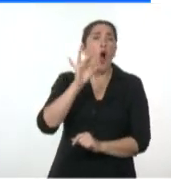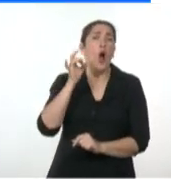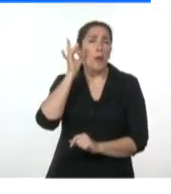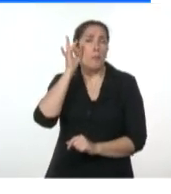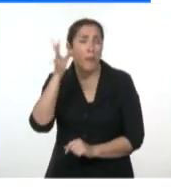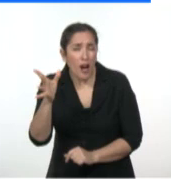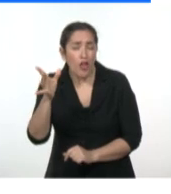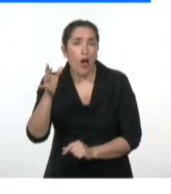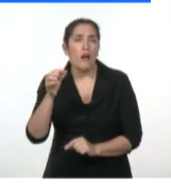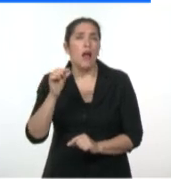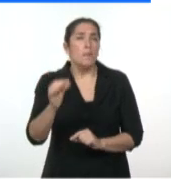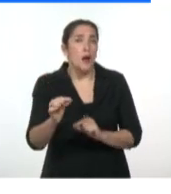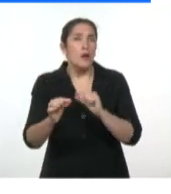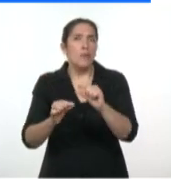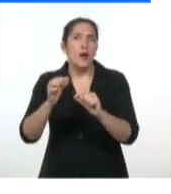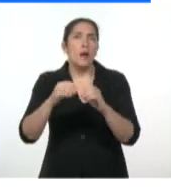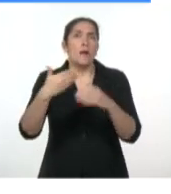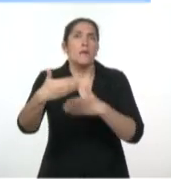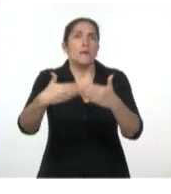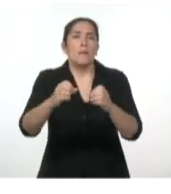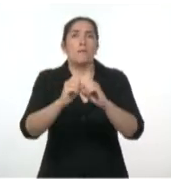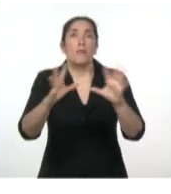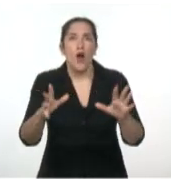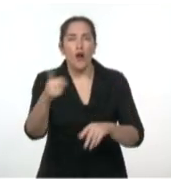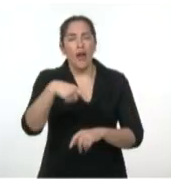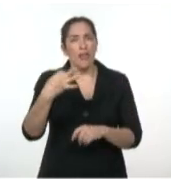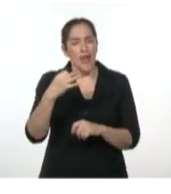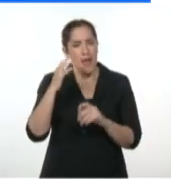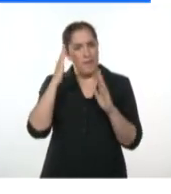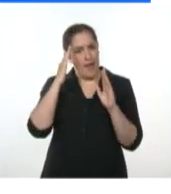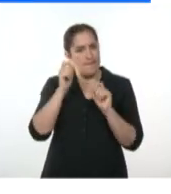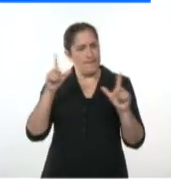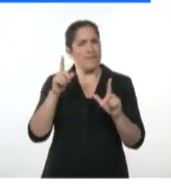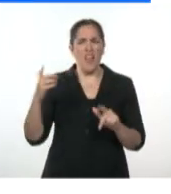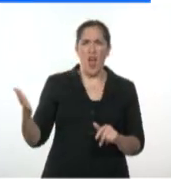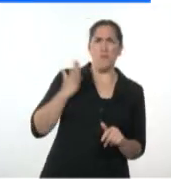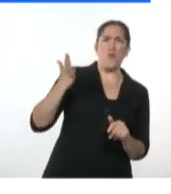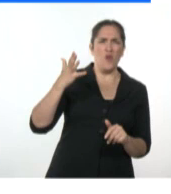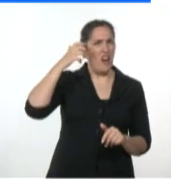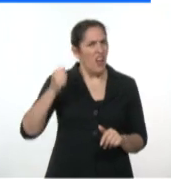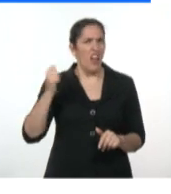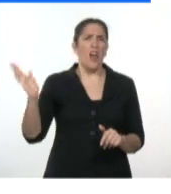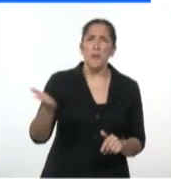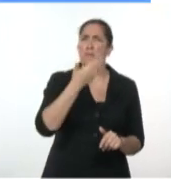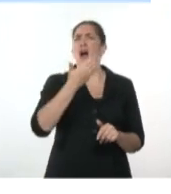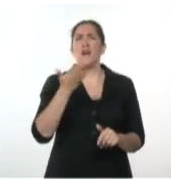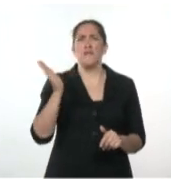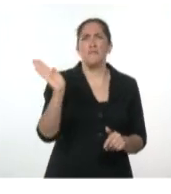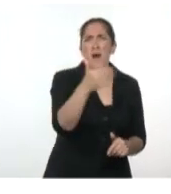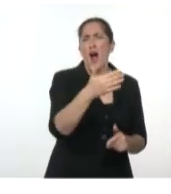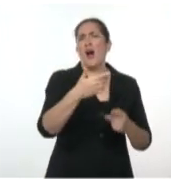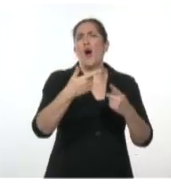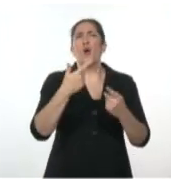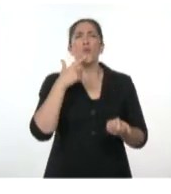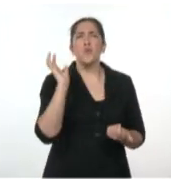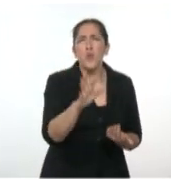cosa se puede volver cada vez peor. Hay que estar atentos. Los empujones, tirones de pelo, cachetadas, burlas o insultos